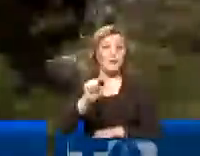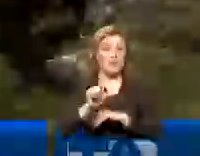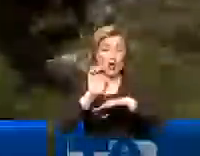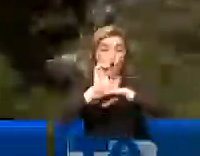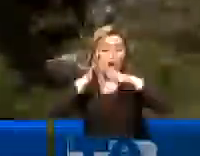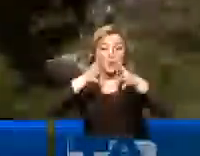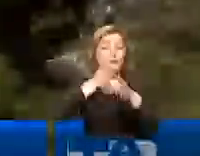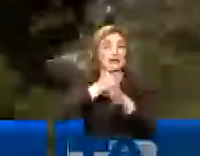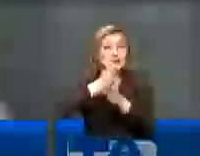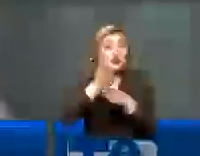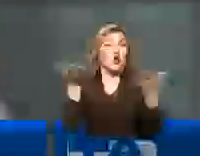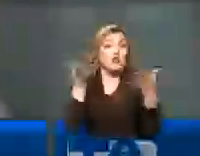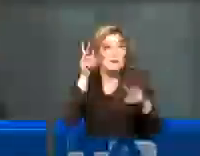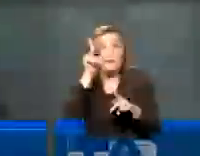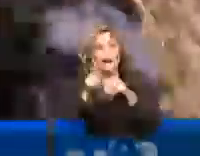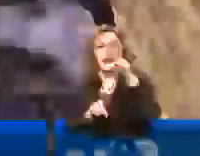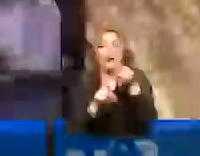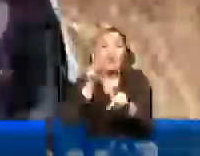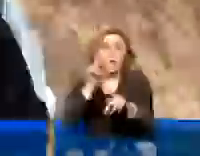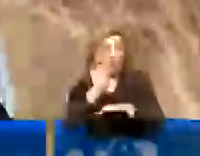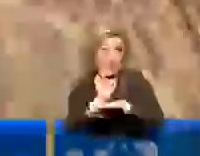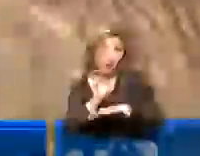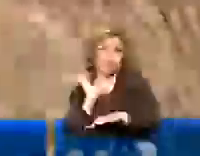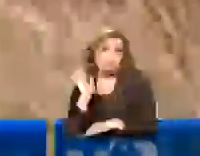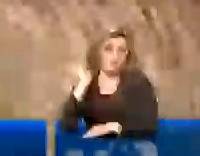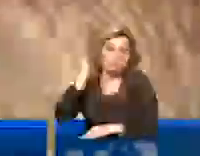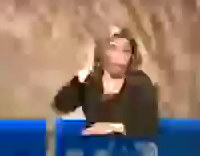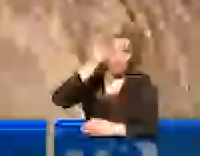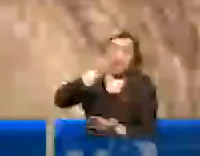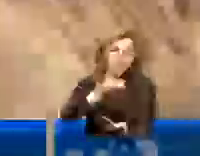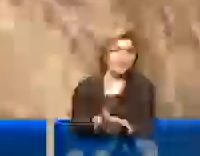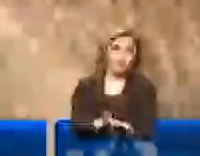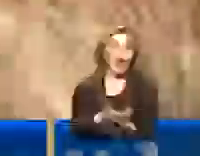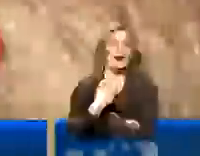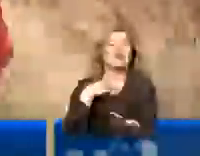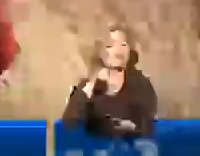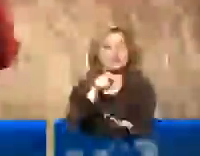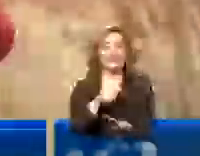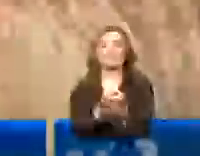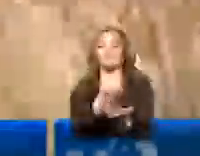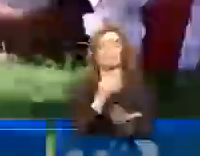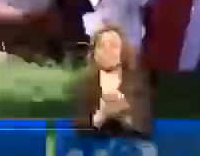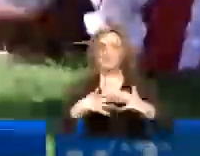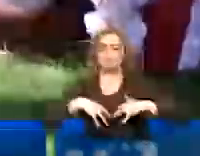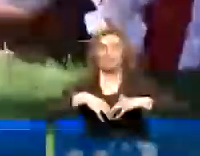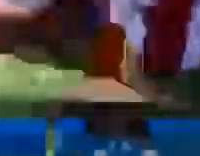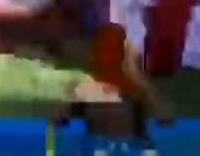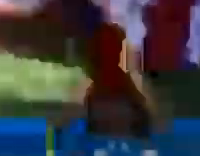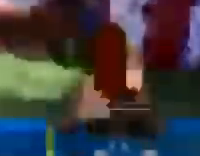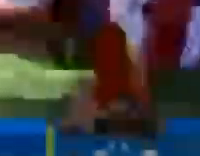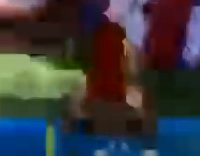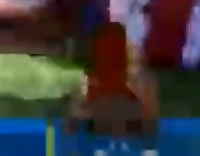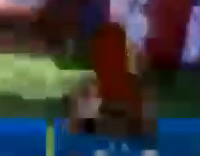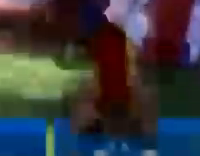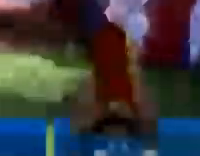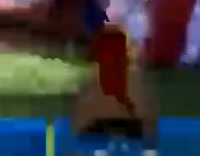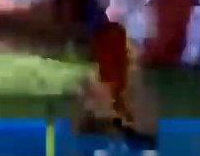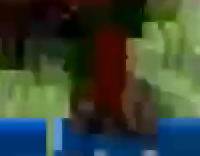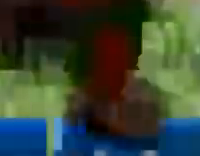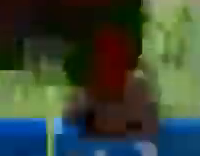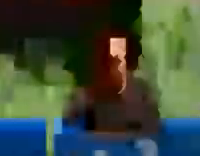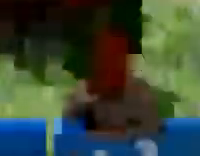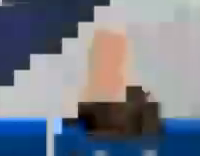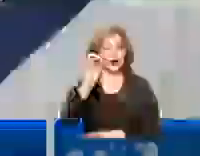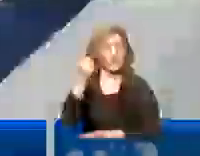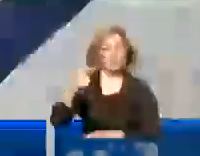ecuatorianos, especialmente a las playas de nuestro país, que generaron un movimiento económico superior a los 300